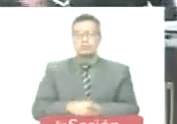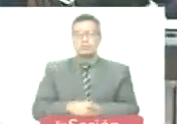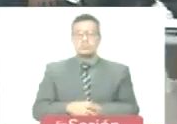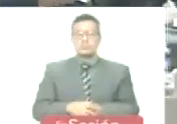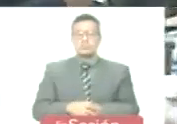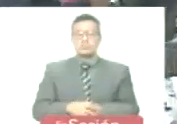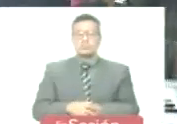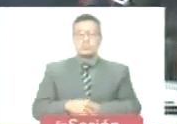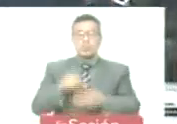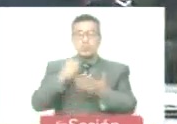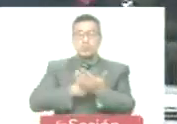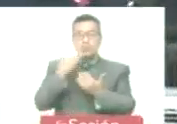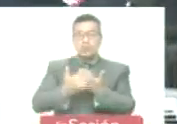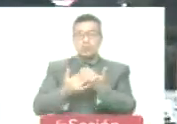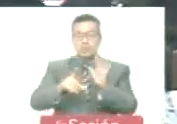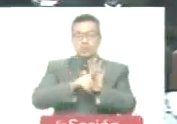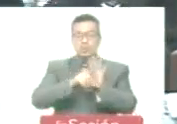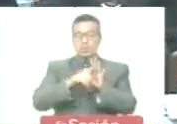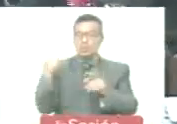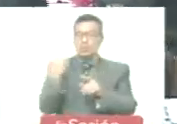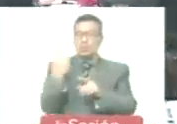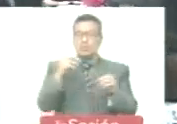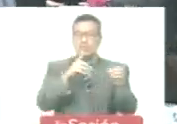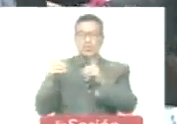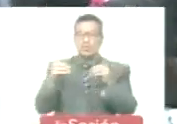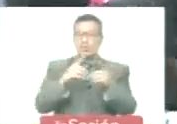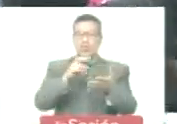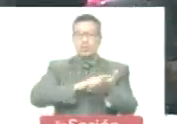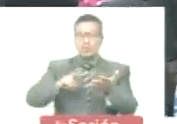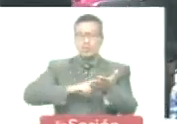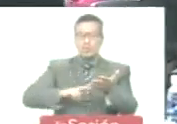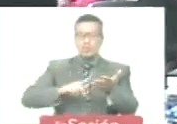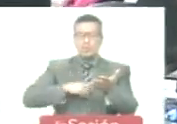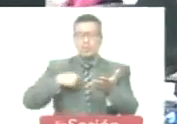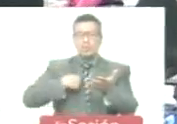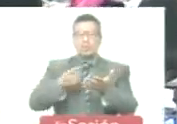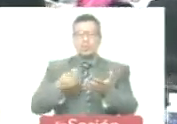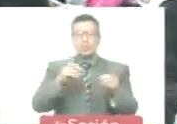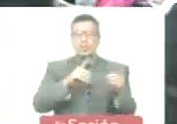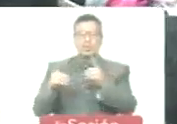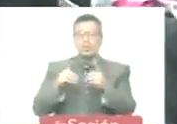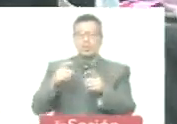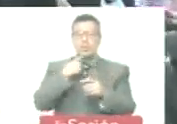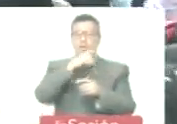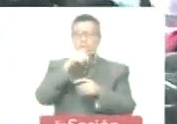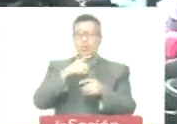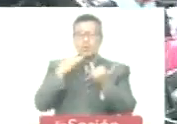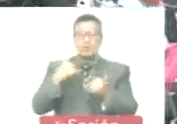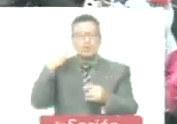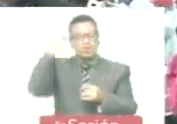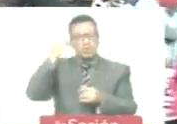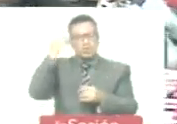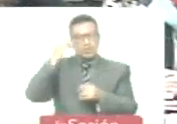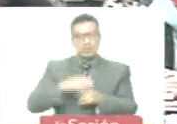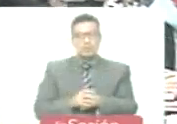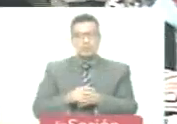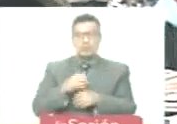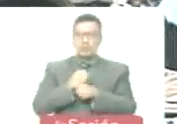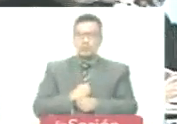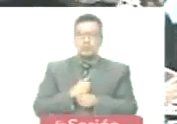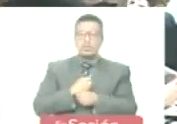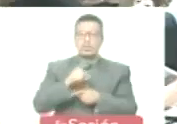No, el proyecto de ley apenas se presenta en primera discusión. El contenido de la ley va a debate, a consulta ahora mismo. Creo que esperemos